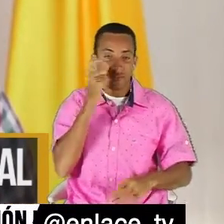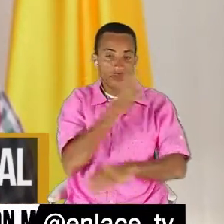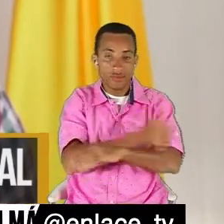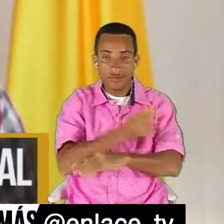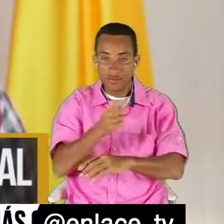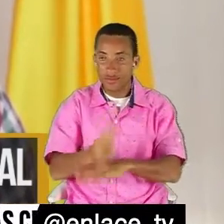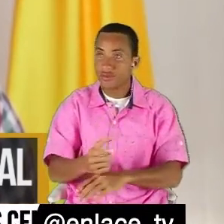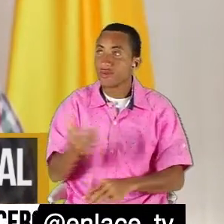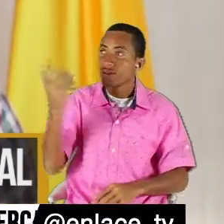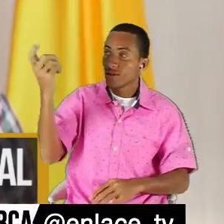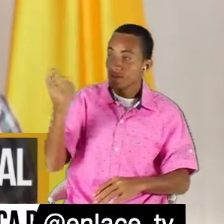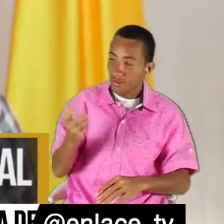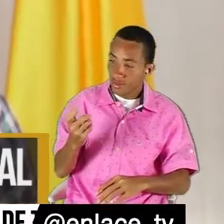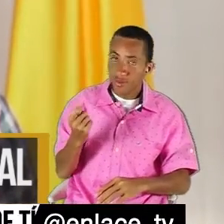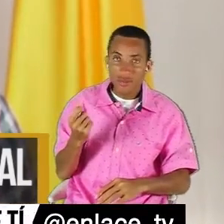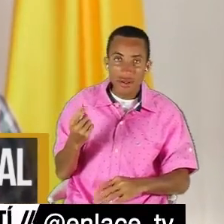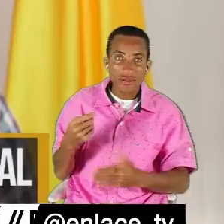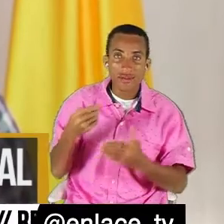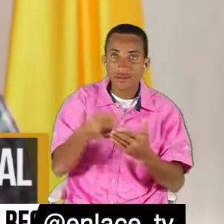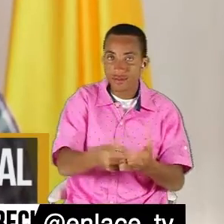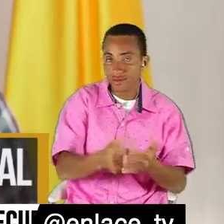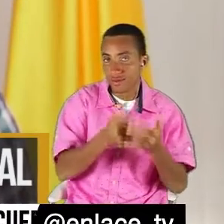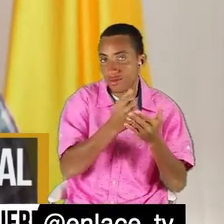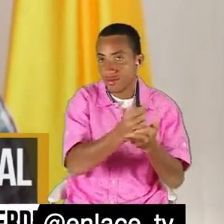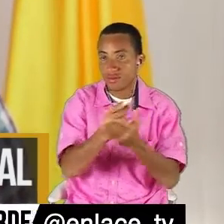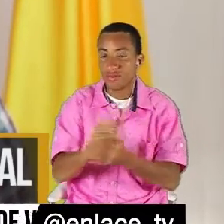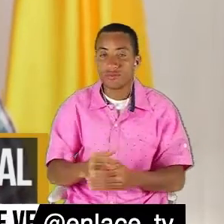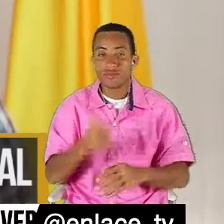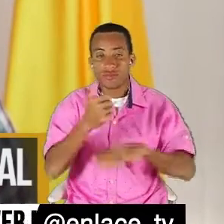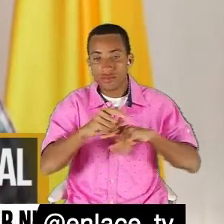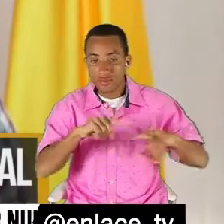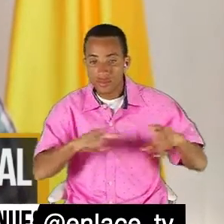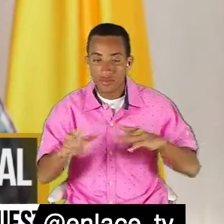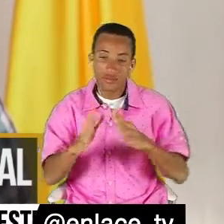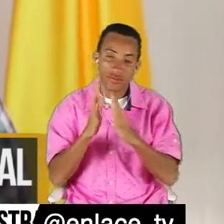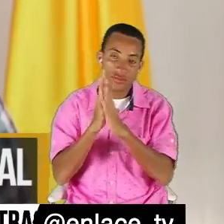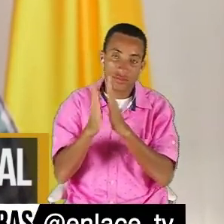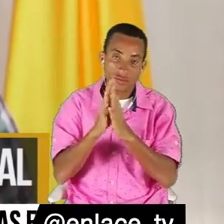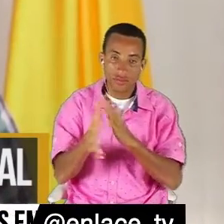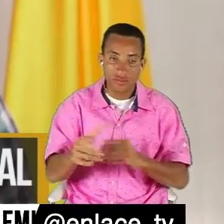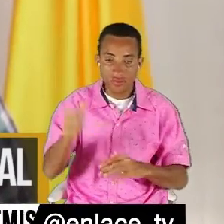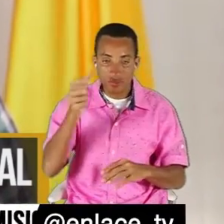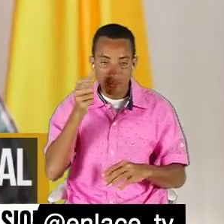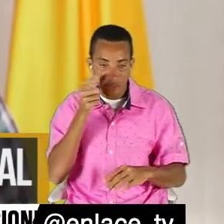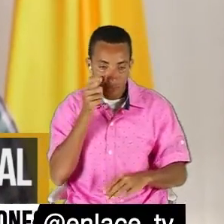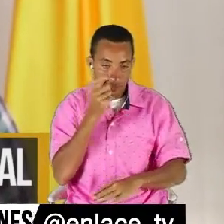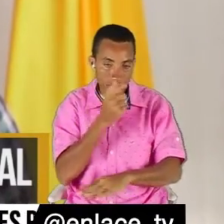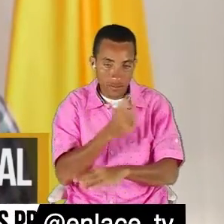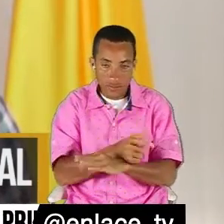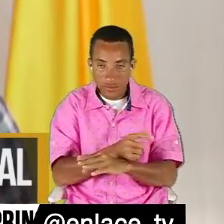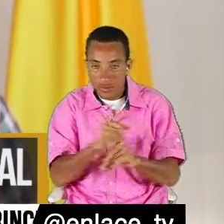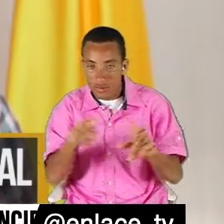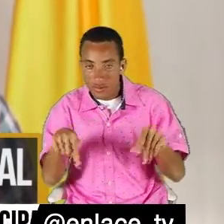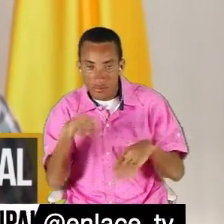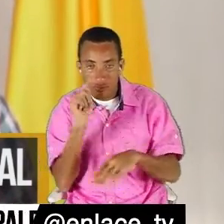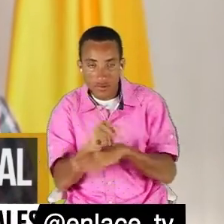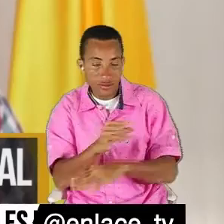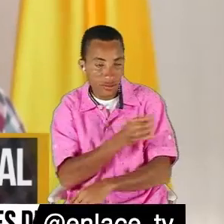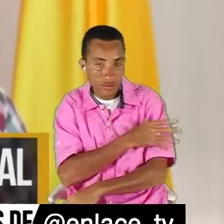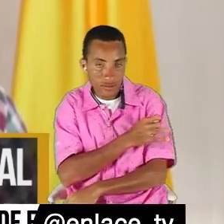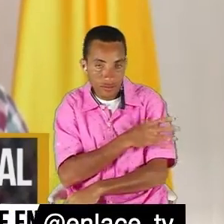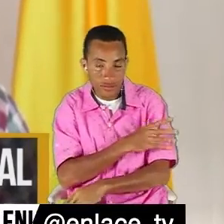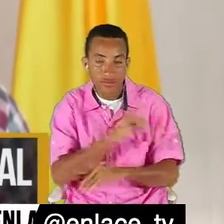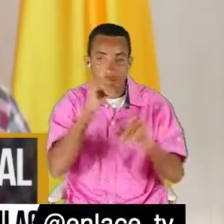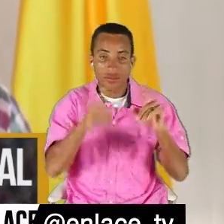Familiar, informe del director administrativo, informe de la revisoría fiscal, presentación de consideraciones y aprobación del